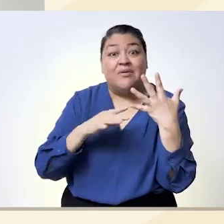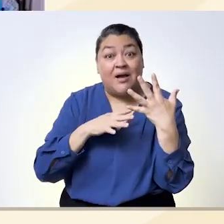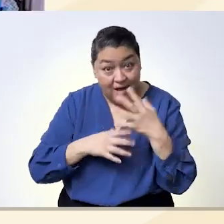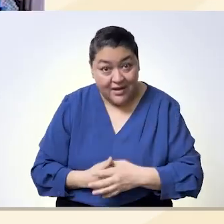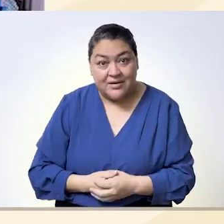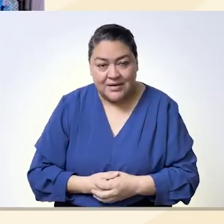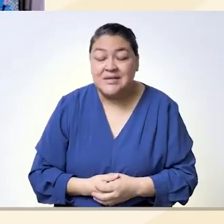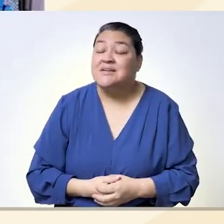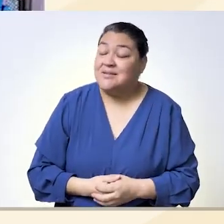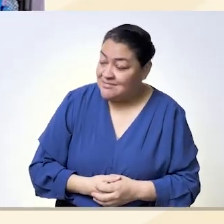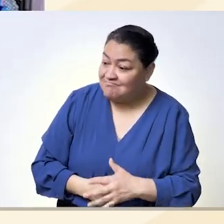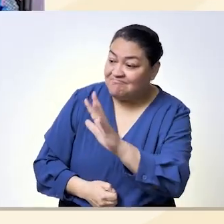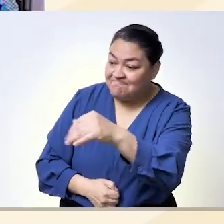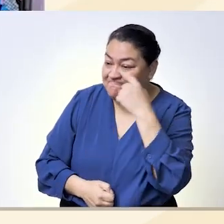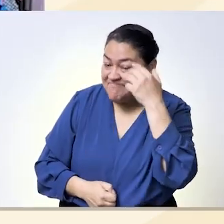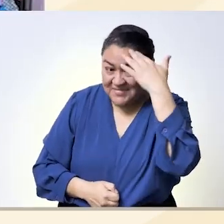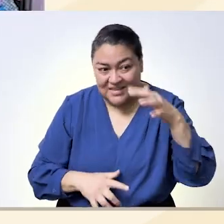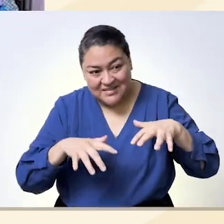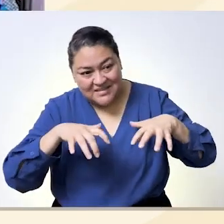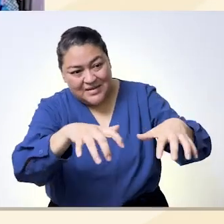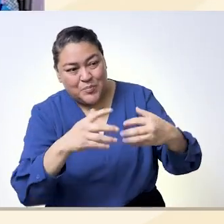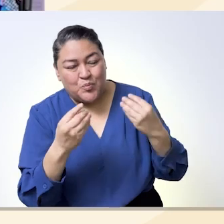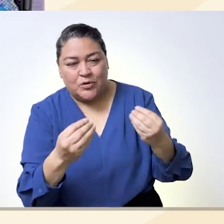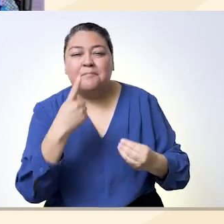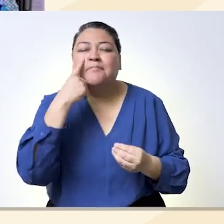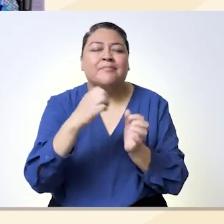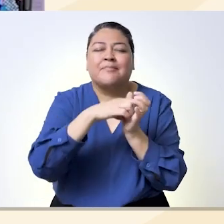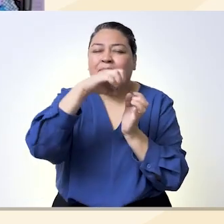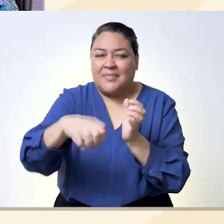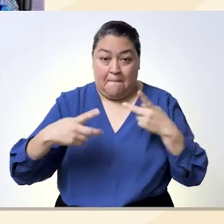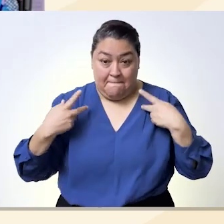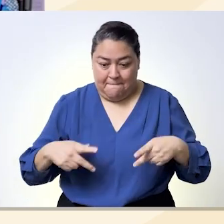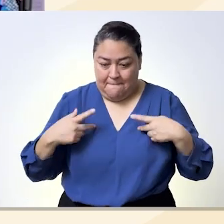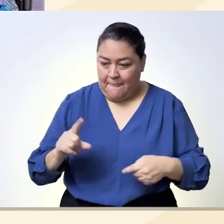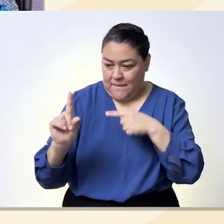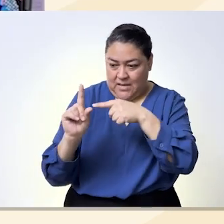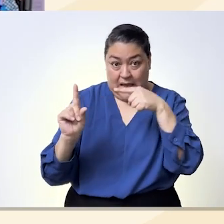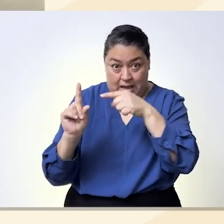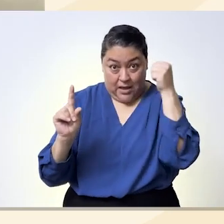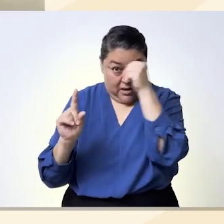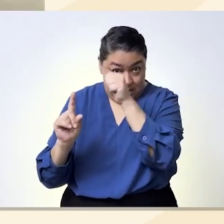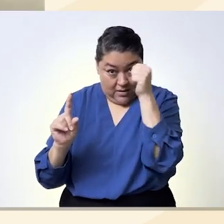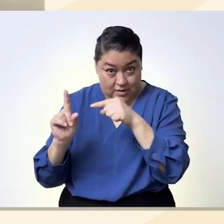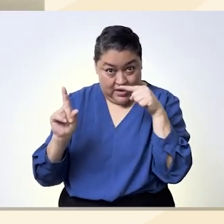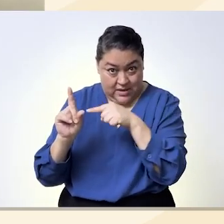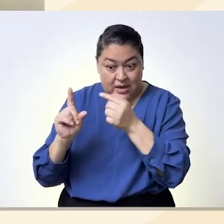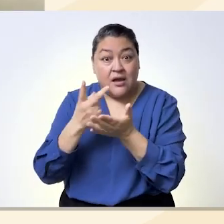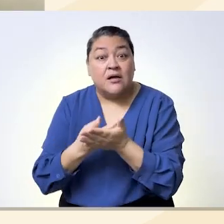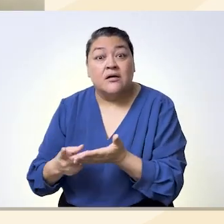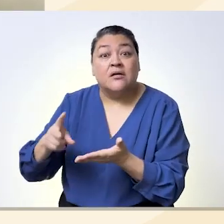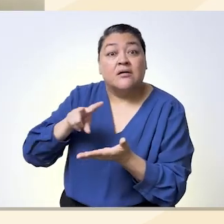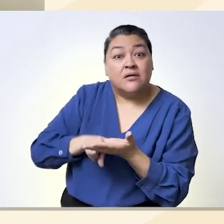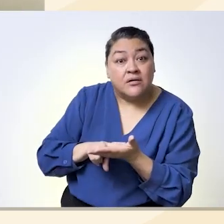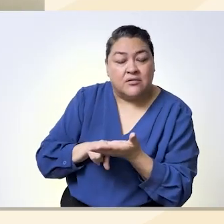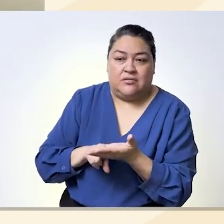Adriana? Pues es más común de lo que se cree, ¿no? Por ejemplo, las personas autistas es muy común